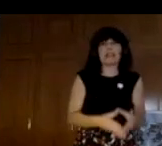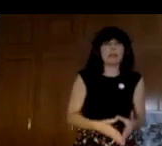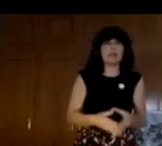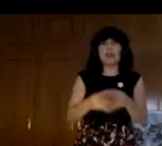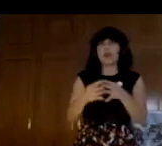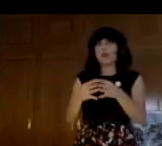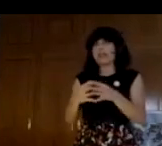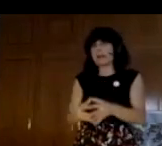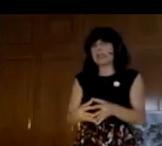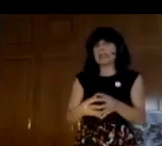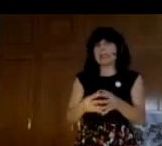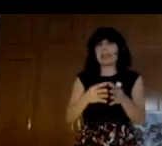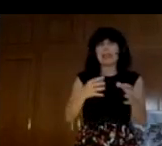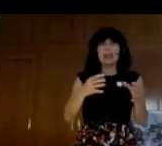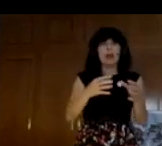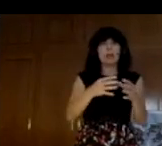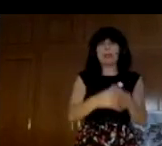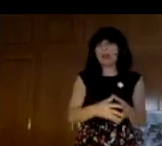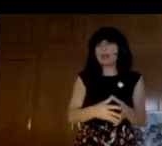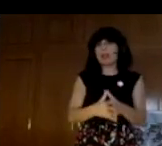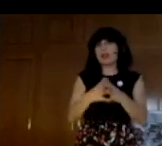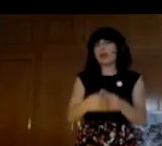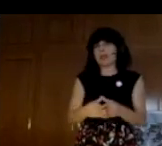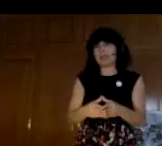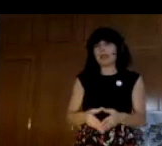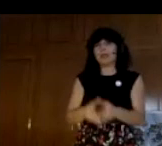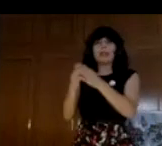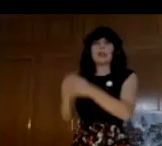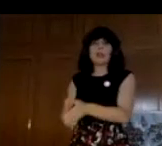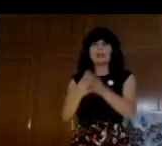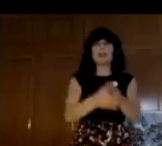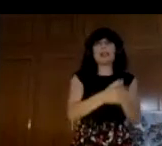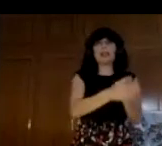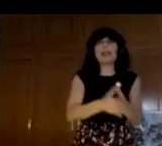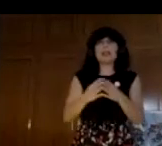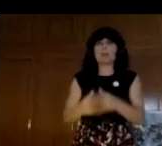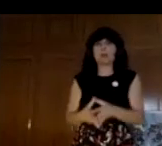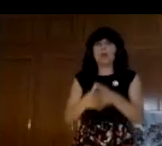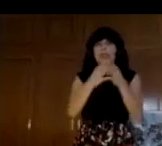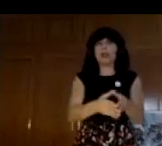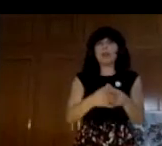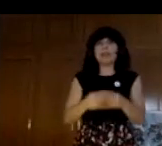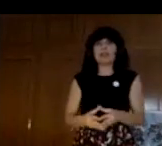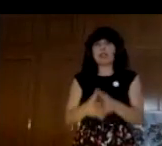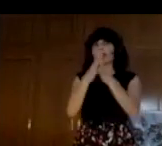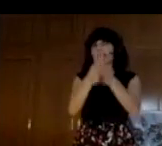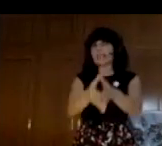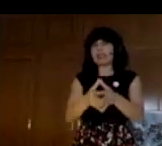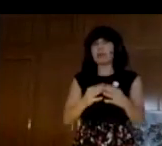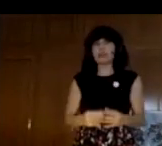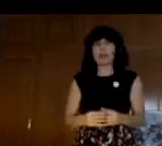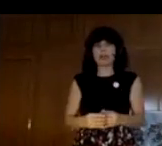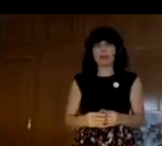que tenemos unas bases de opinión comunes. Tú te reúnes con gente que piensa como tú y lo compartes con ellos y